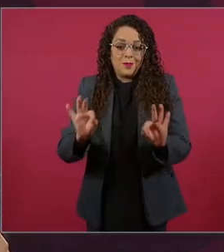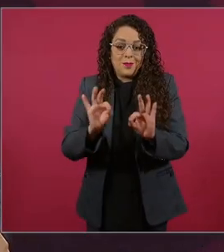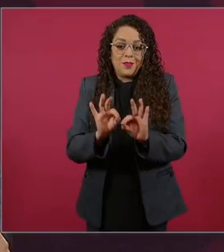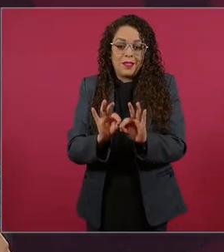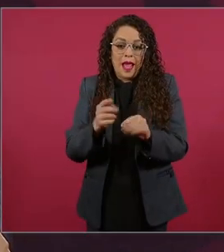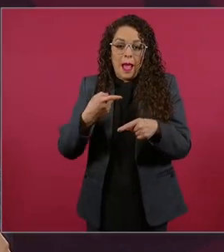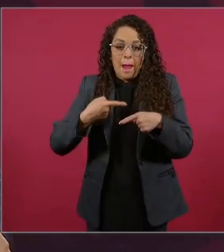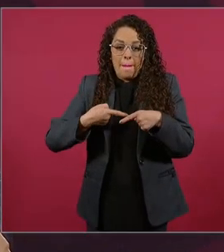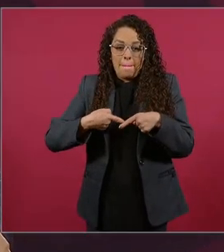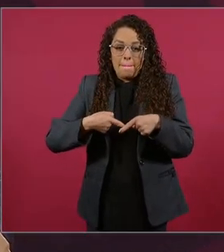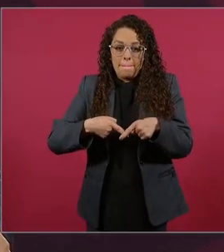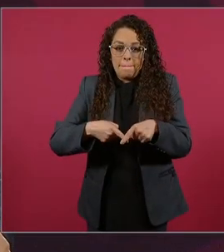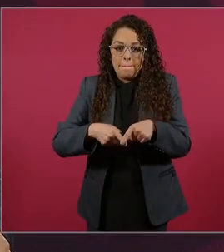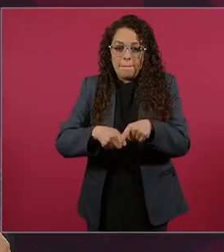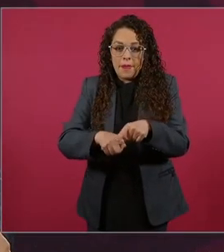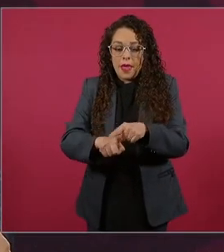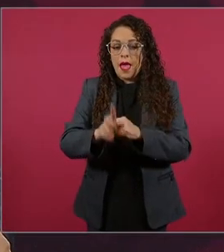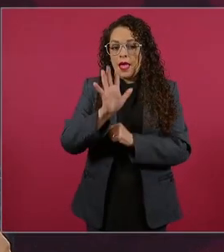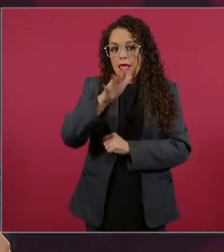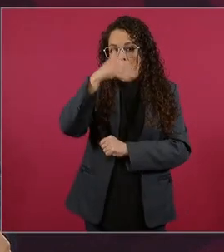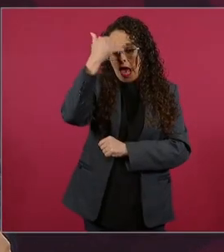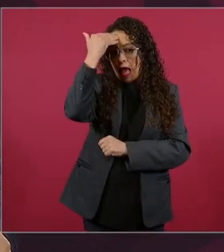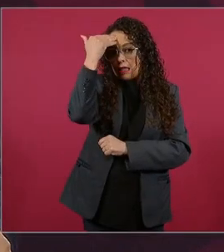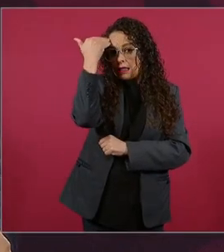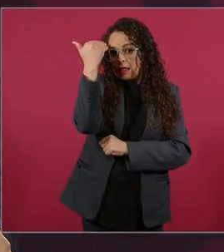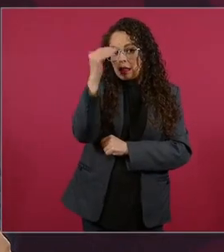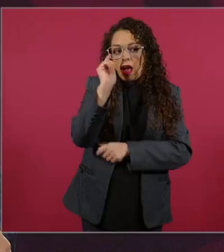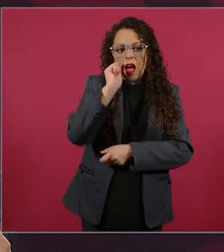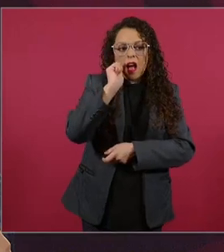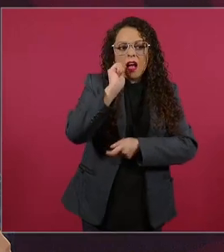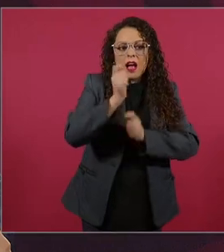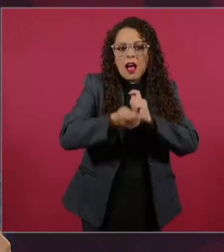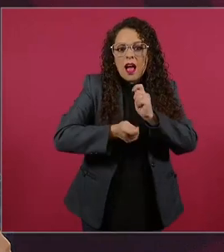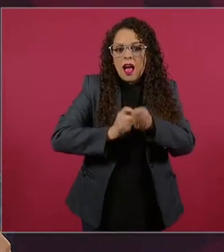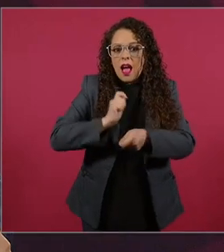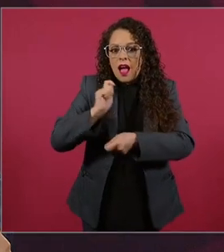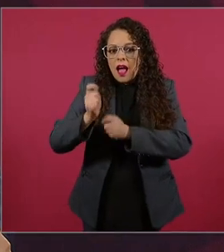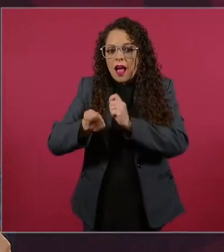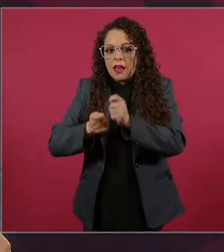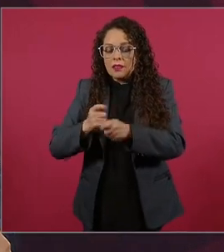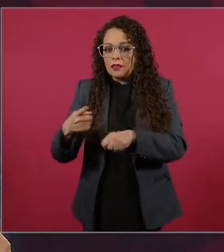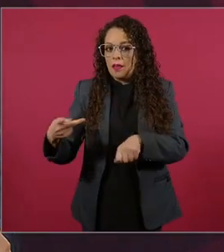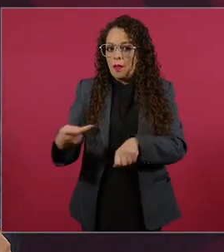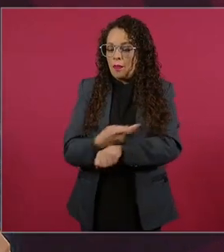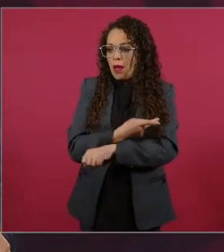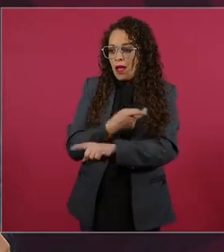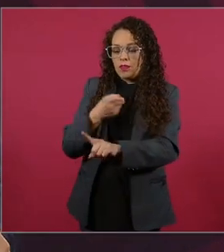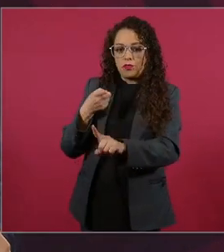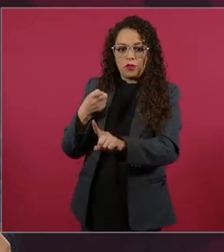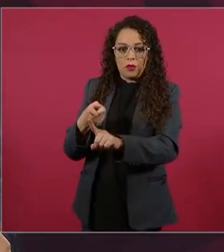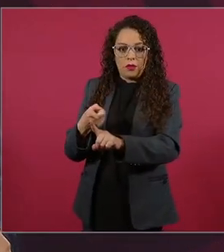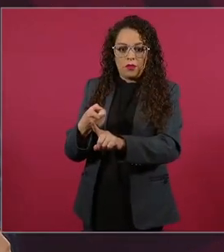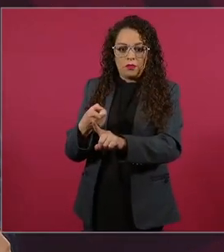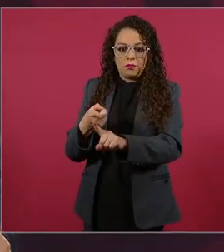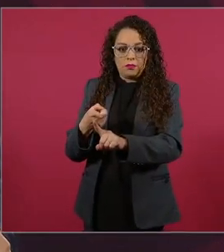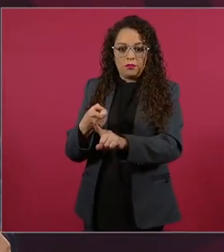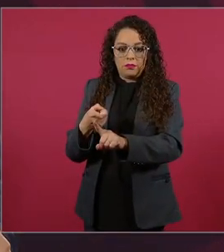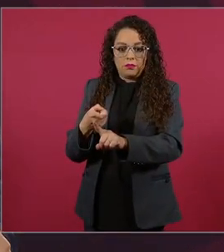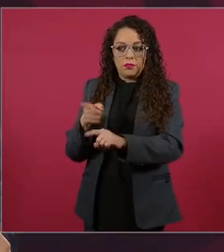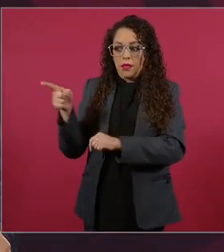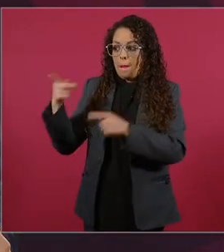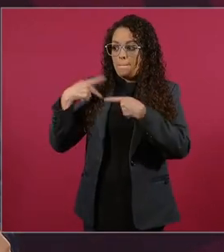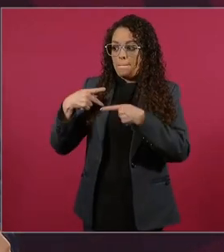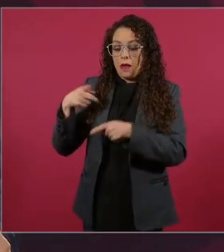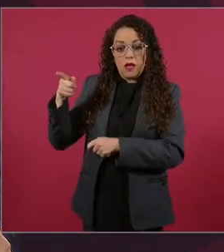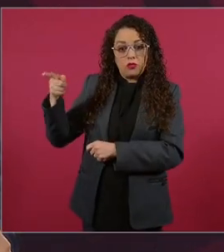a conocerse más sobre este hecho. Sería muy bueno la declaración de esta